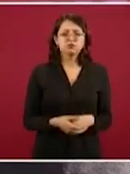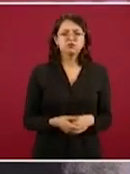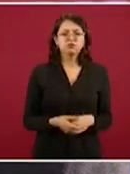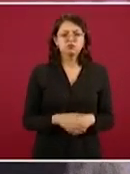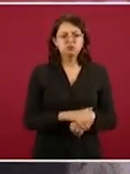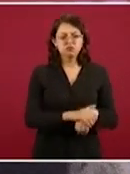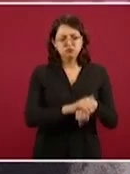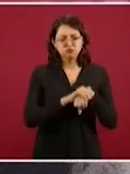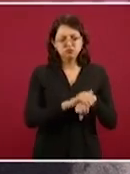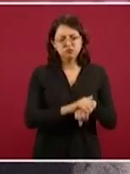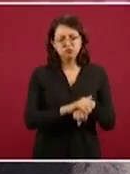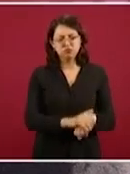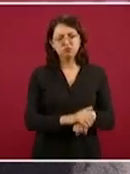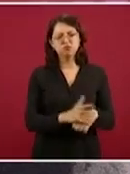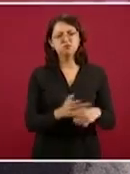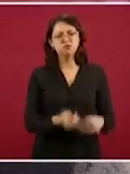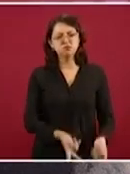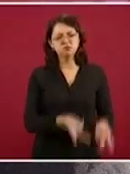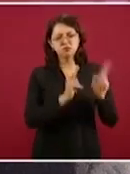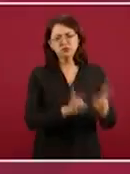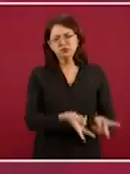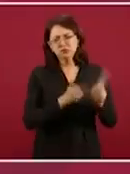como amigos,